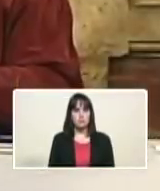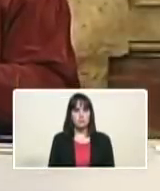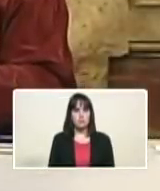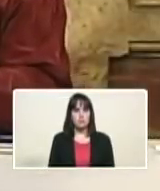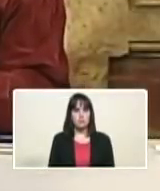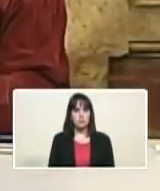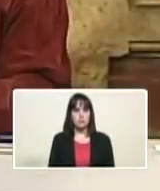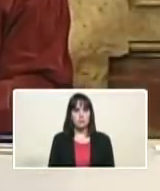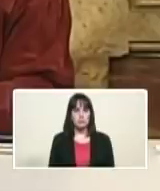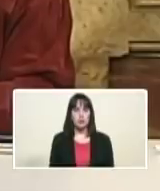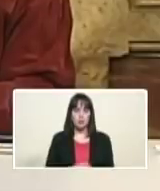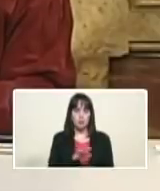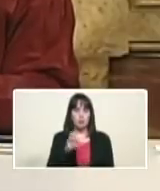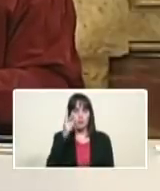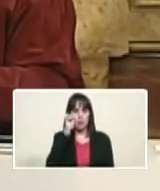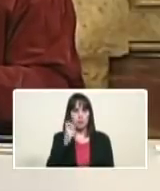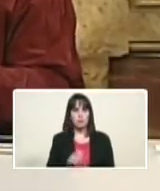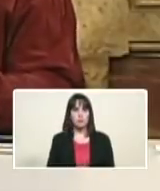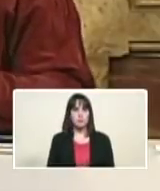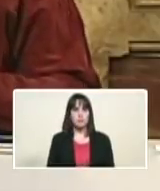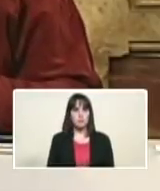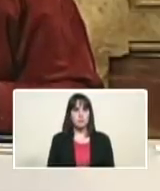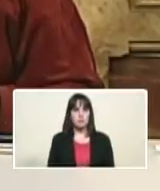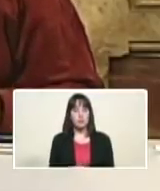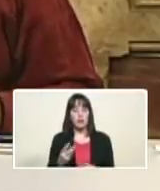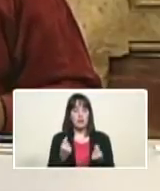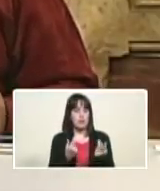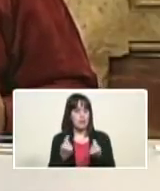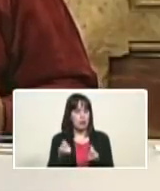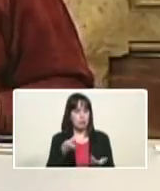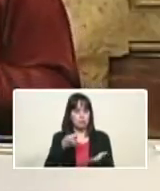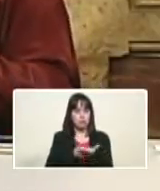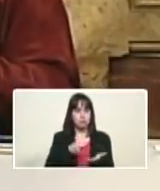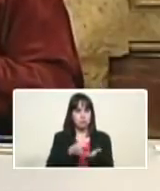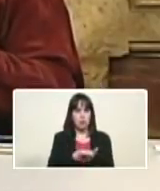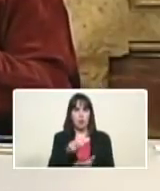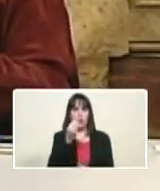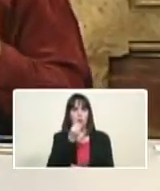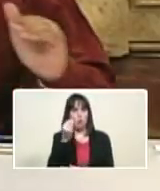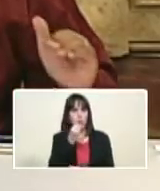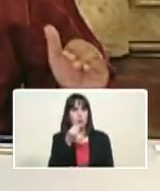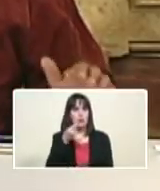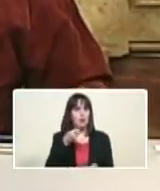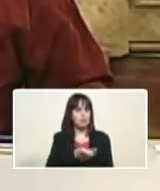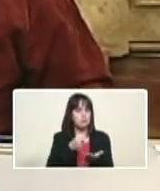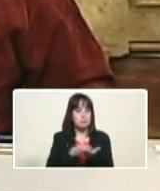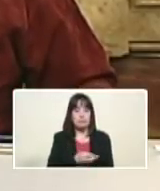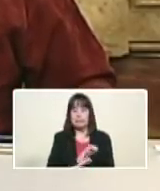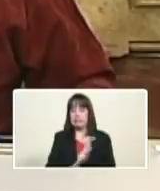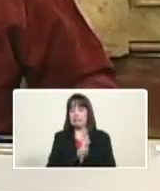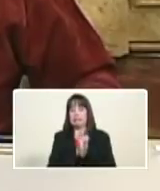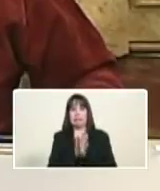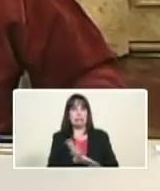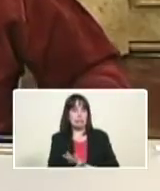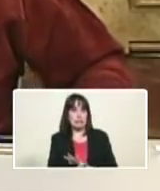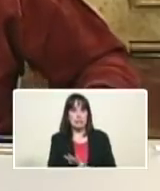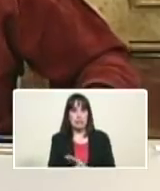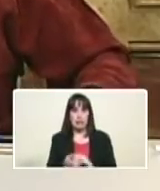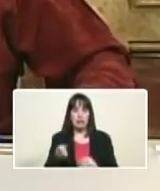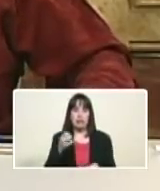la defensa permanente del salario, del estatique. Y llegó un momento que eso se agotó.